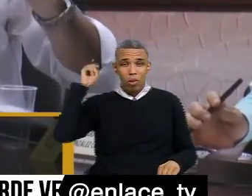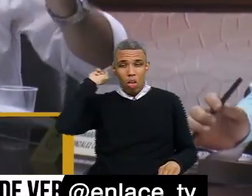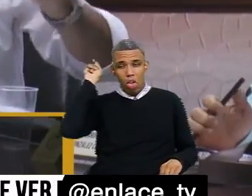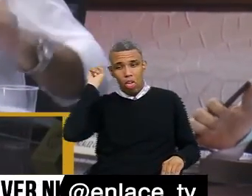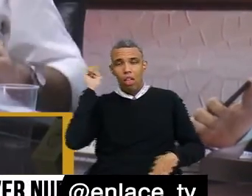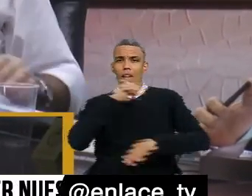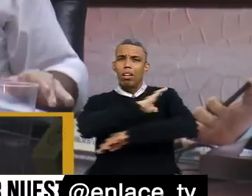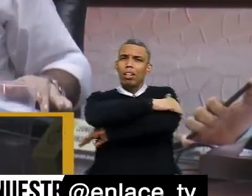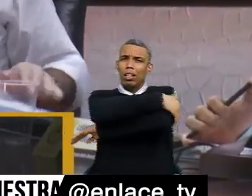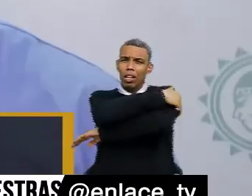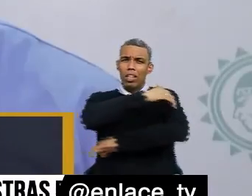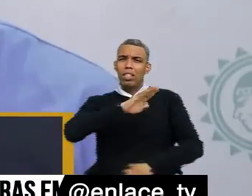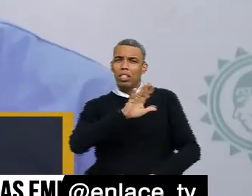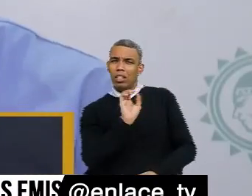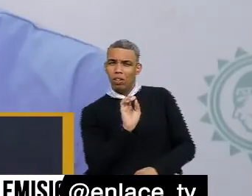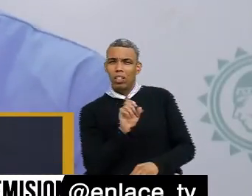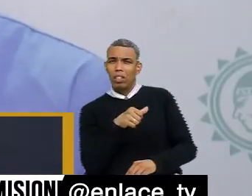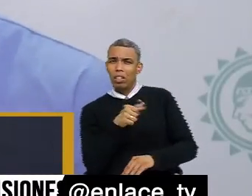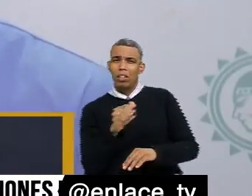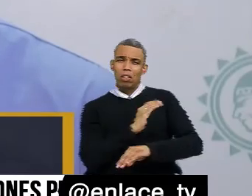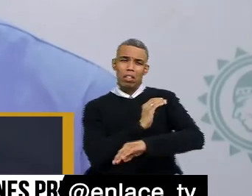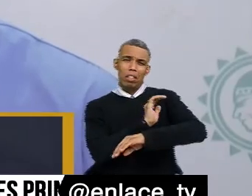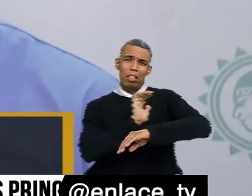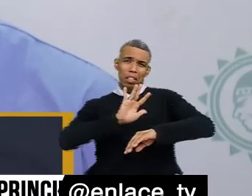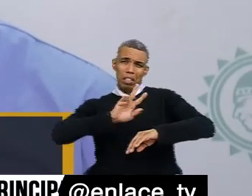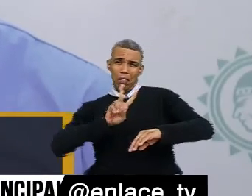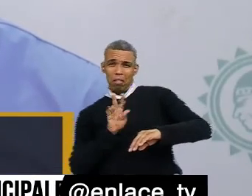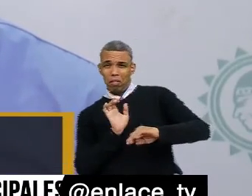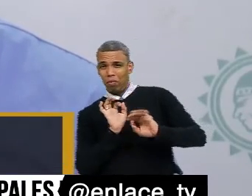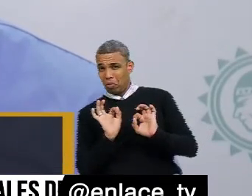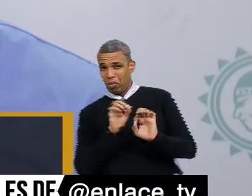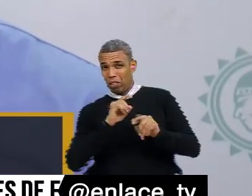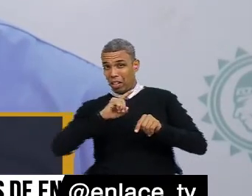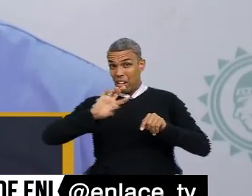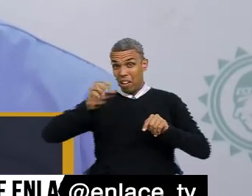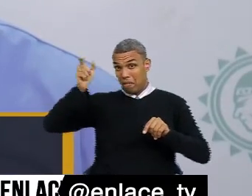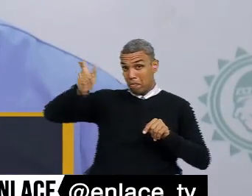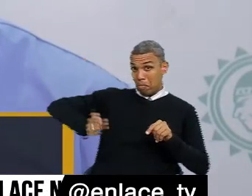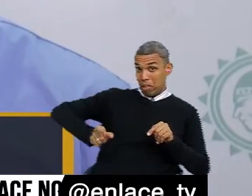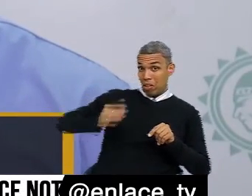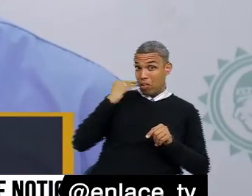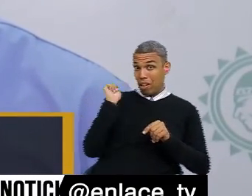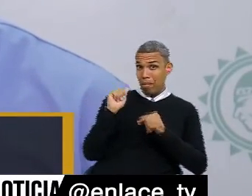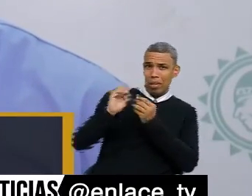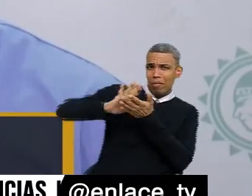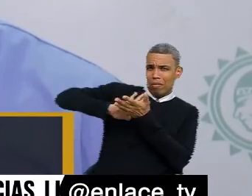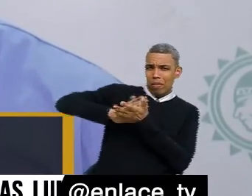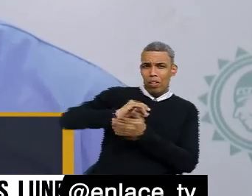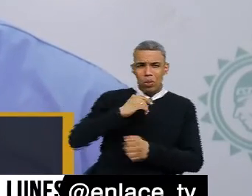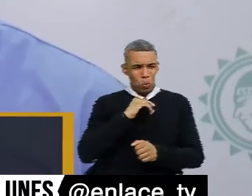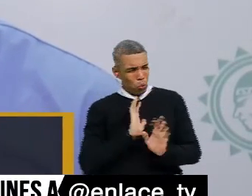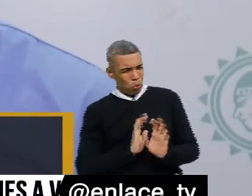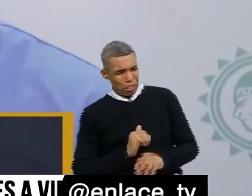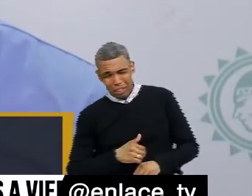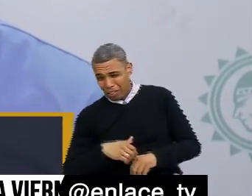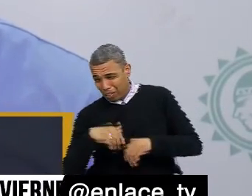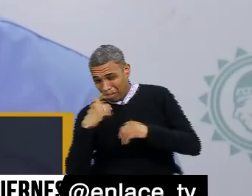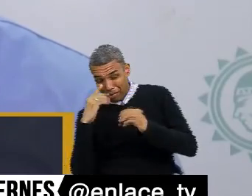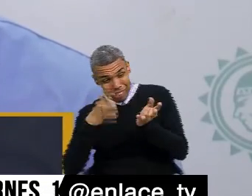señora manifestaba de que hasta sexo ha habido en las partes de afuera, vómitos en las paredes. Entonces ha sido triste para